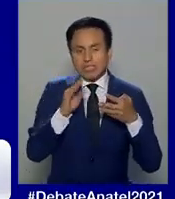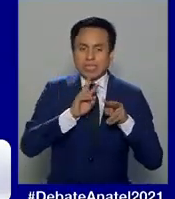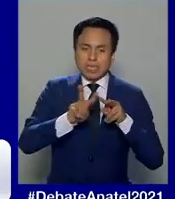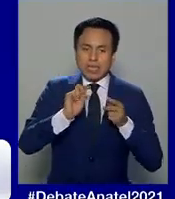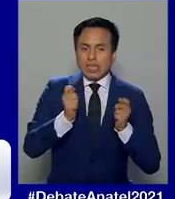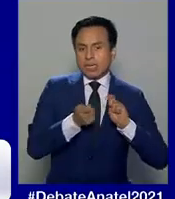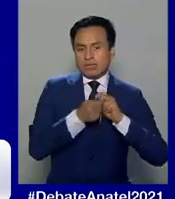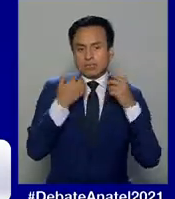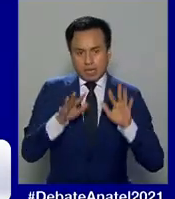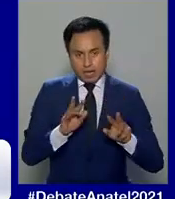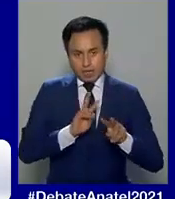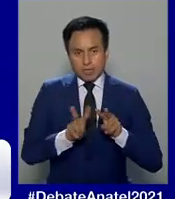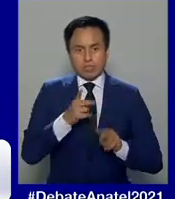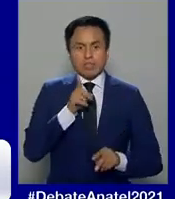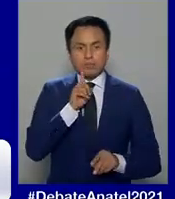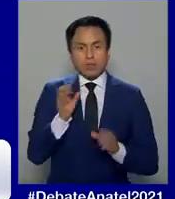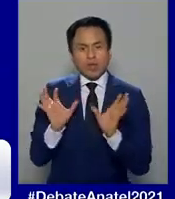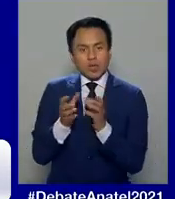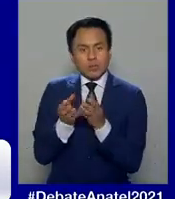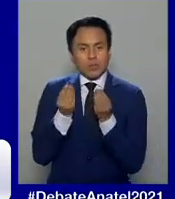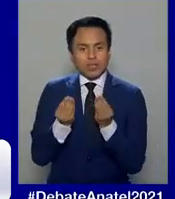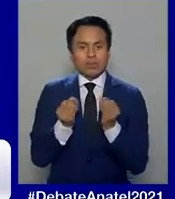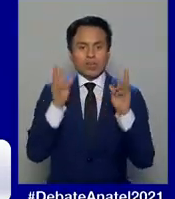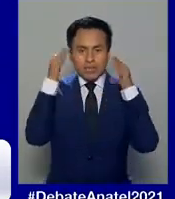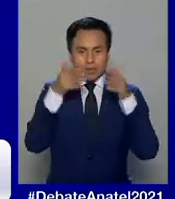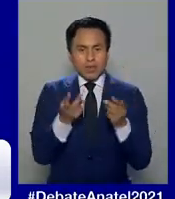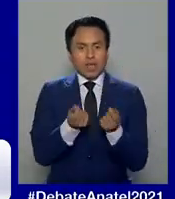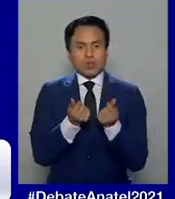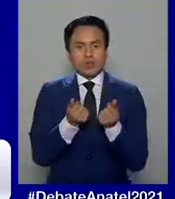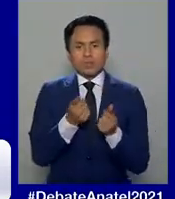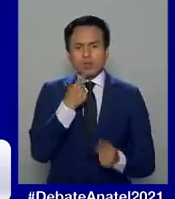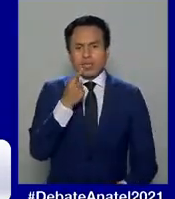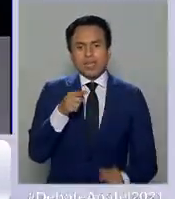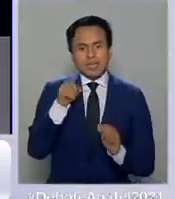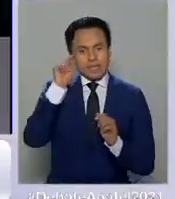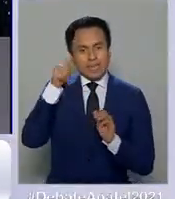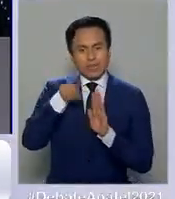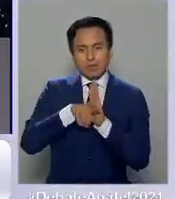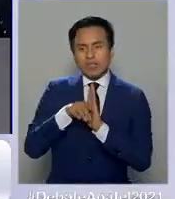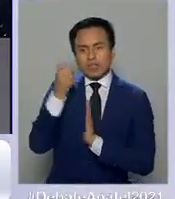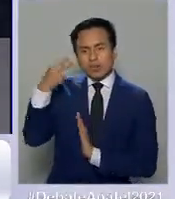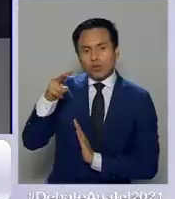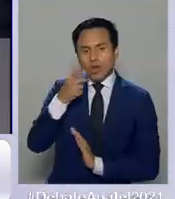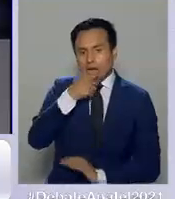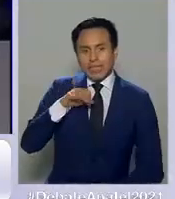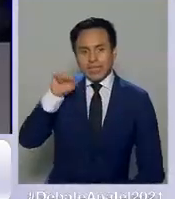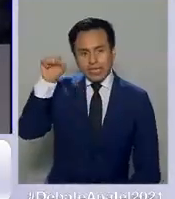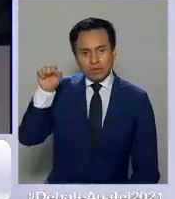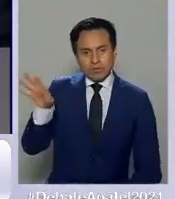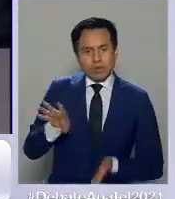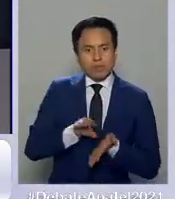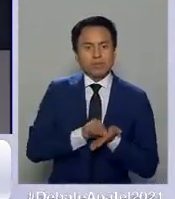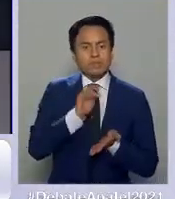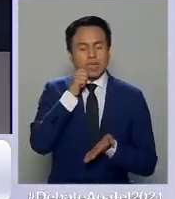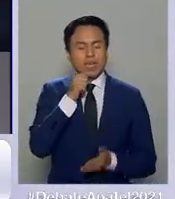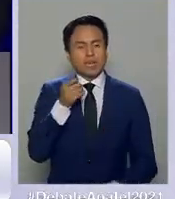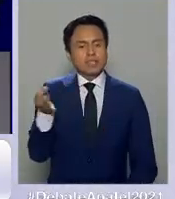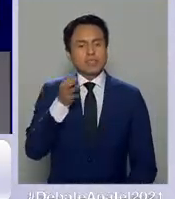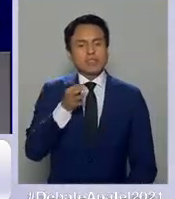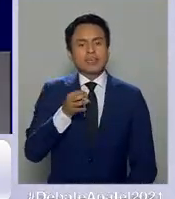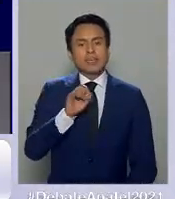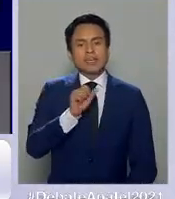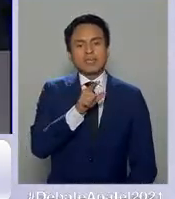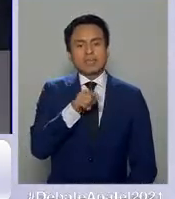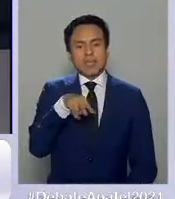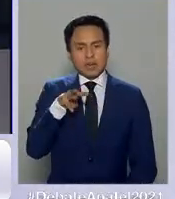rectificamos porque tenemos buenos equipos en temas económicos. Incluso nosotros adoptando medidas del programa del otro candidato. Bueno, eso lo dijo el diputado Guillermo Ramírez, todavía no lo